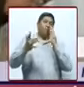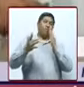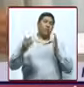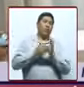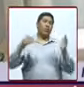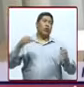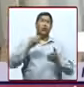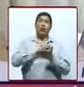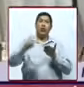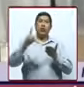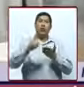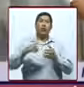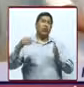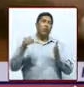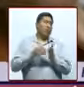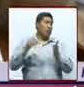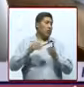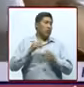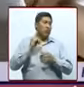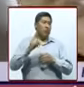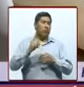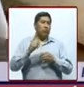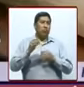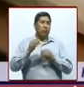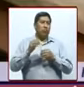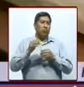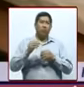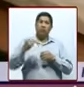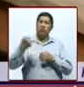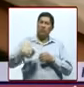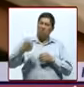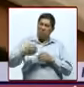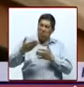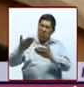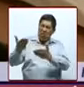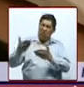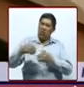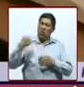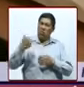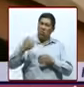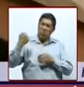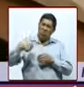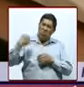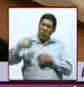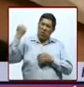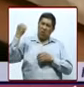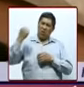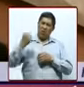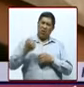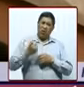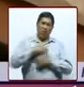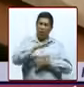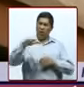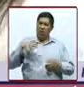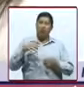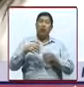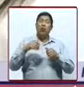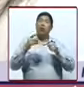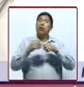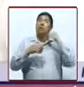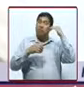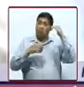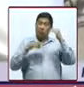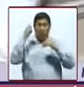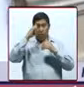nuestros derechos, pisoteados por un órgano judicial, pisoteados porque realmente la Asamblea Legislativa es el primer órgano